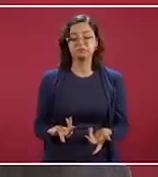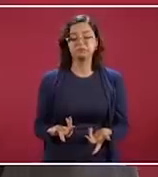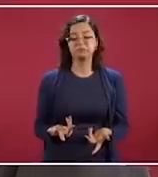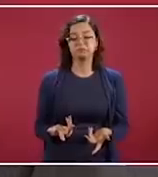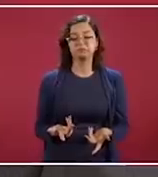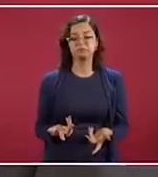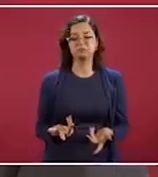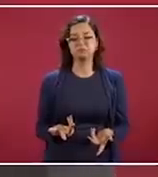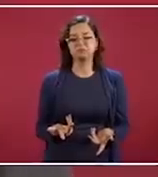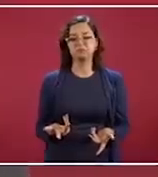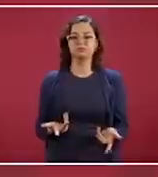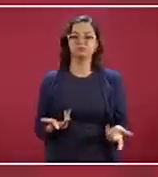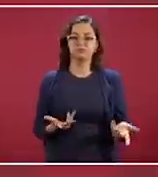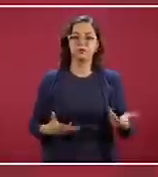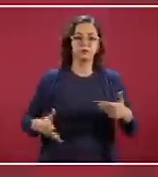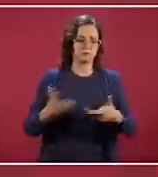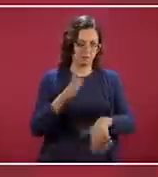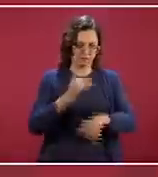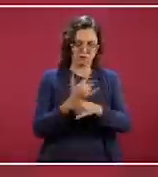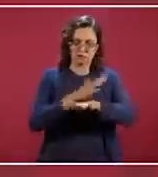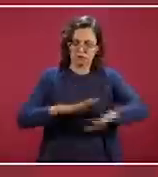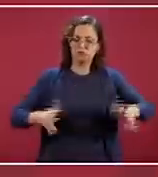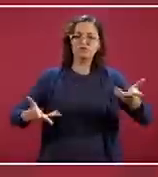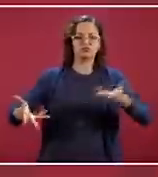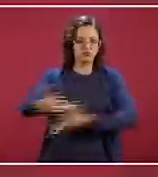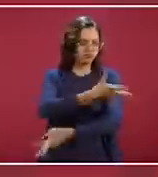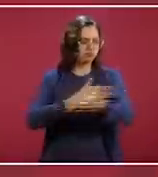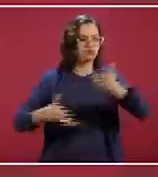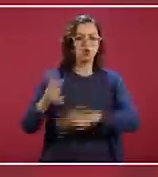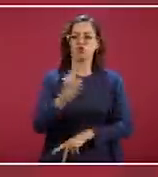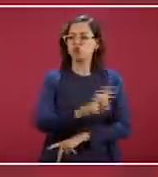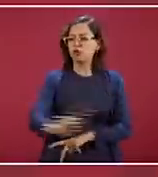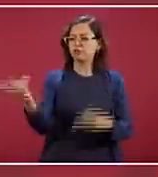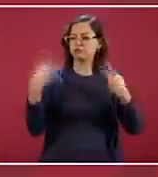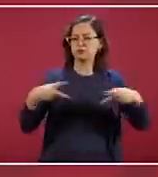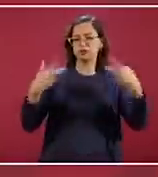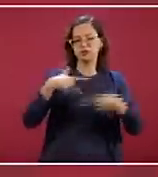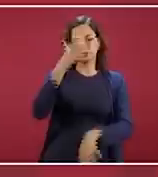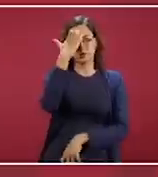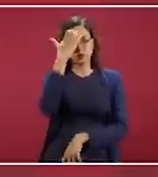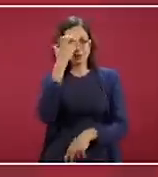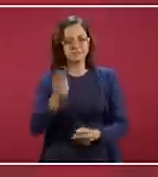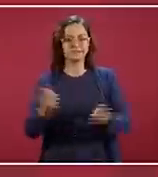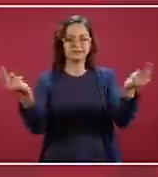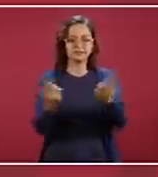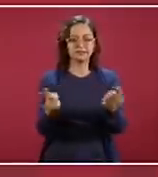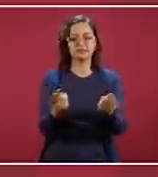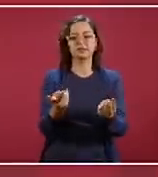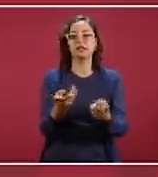no socializamos la información, y aquí lo importante es que